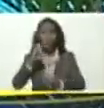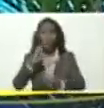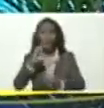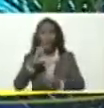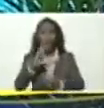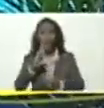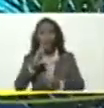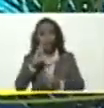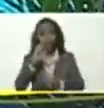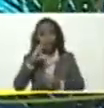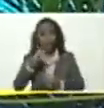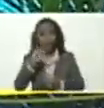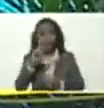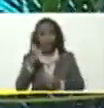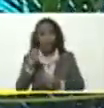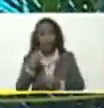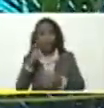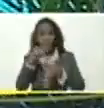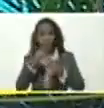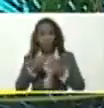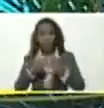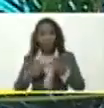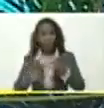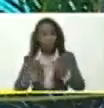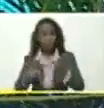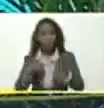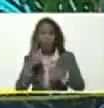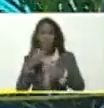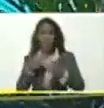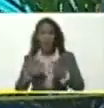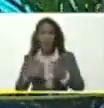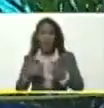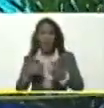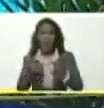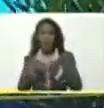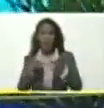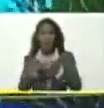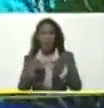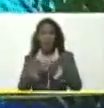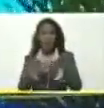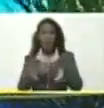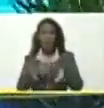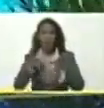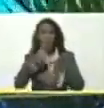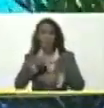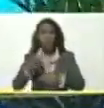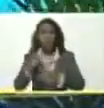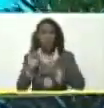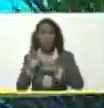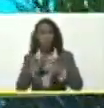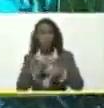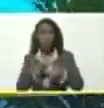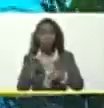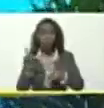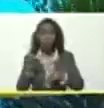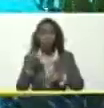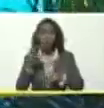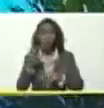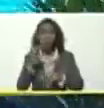Amaranta, los Guaraguao, en un homenaje a José Vicente Rangel, los